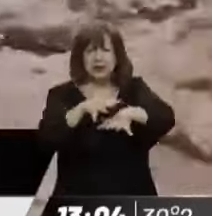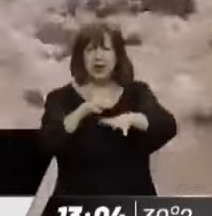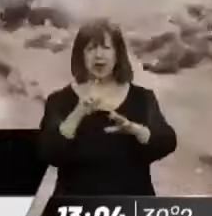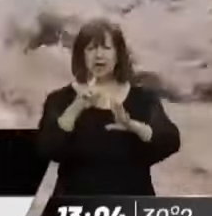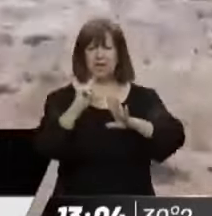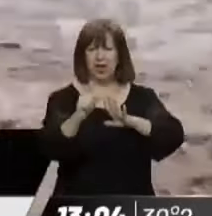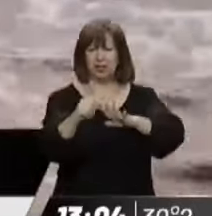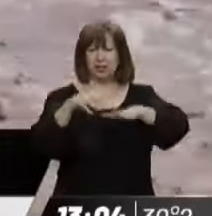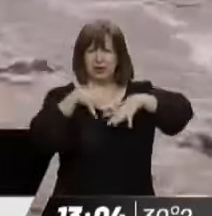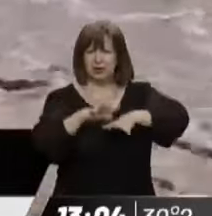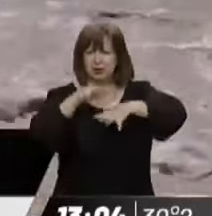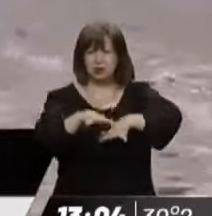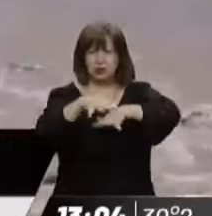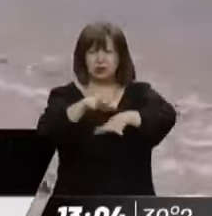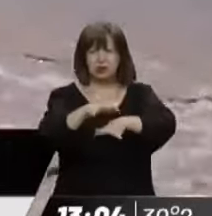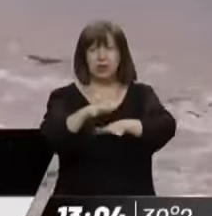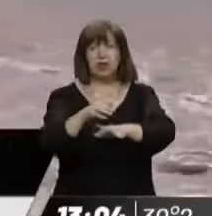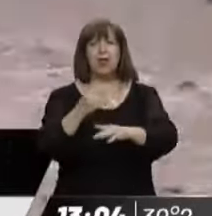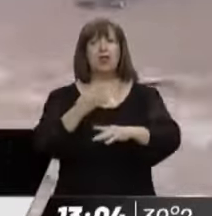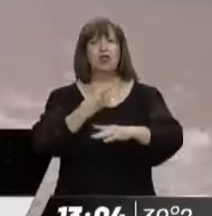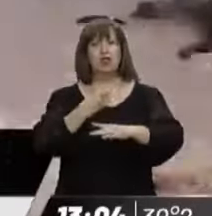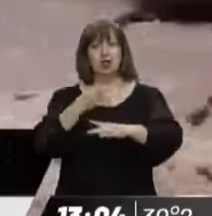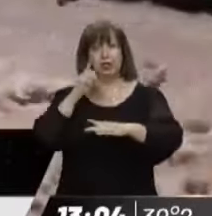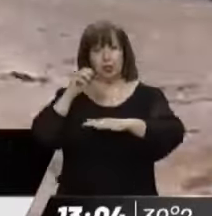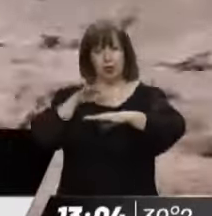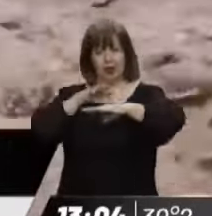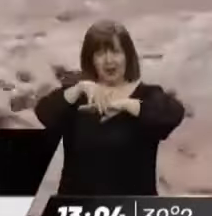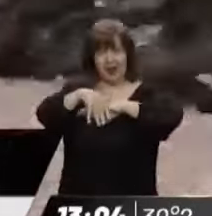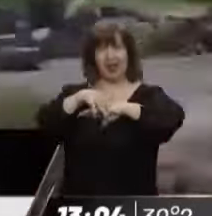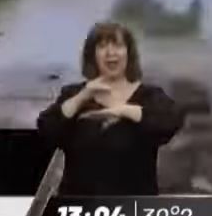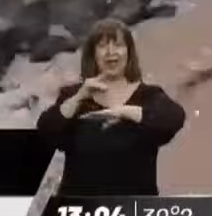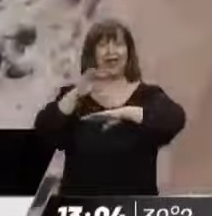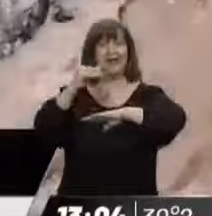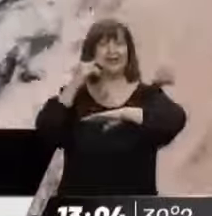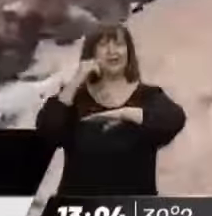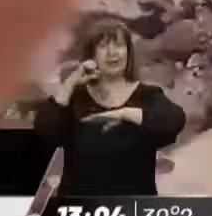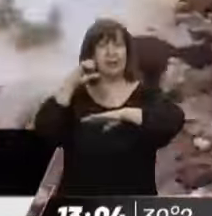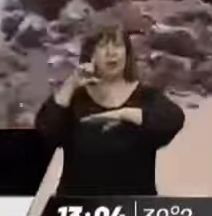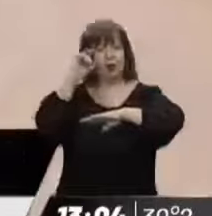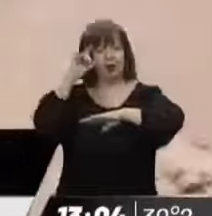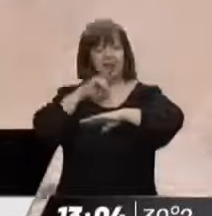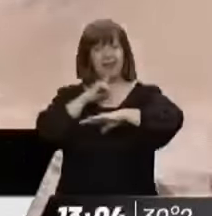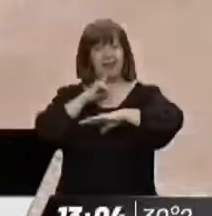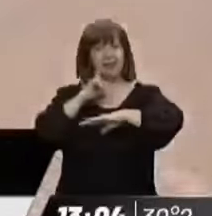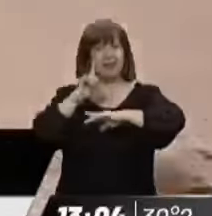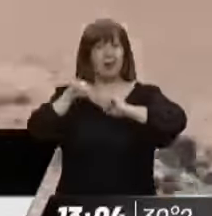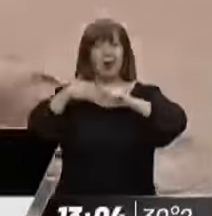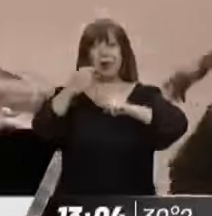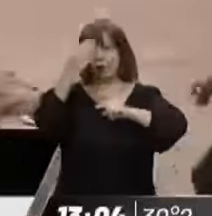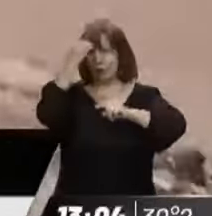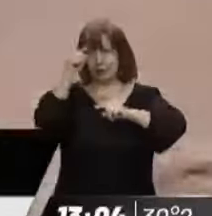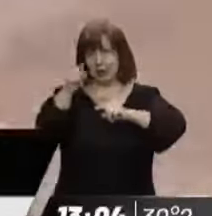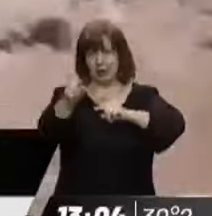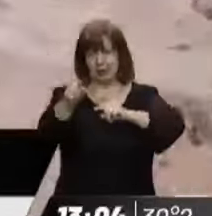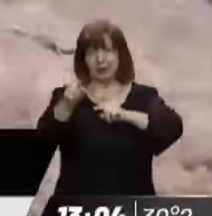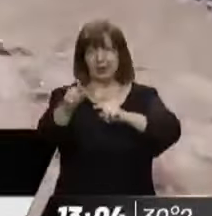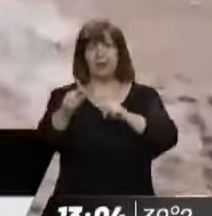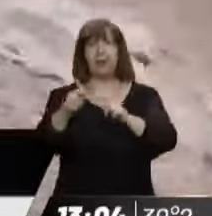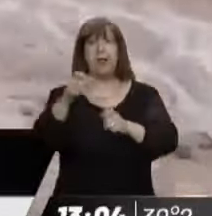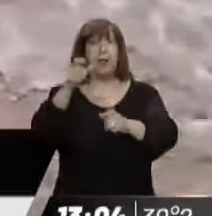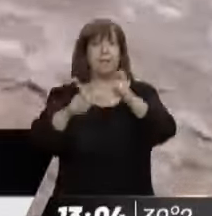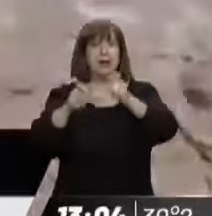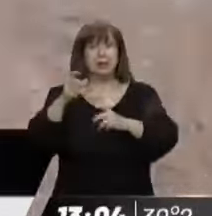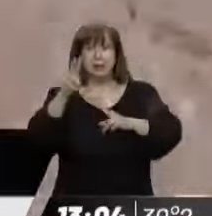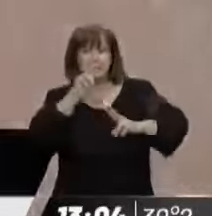Uno de los siniestros se dio en el dique Chipoletti, en Luján de Cuyo, el otro en el departamento de San Martín. Y los rescatistas